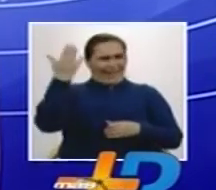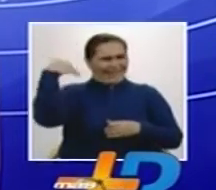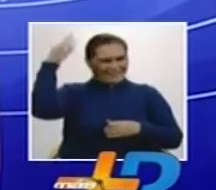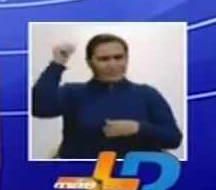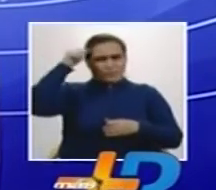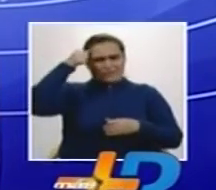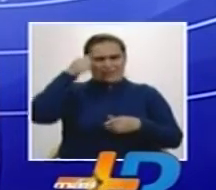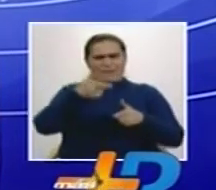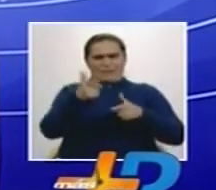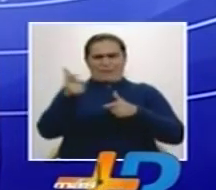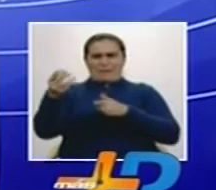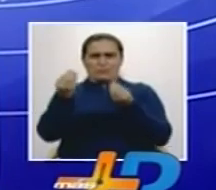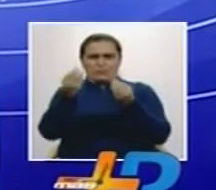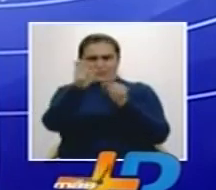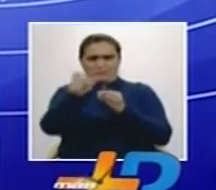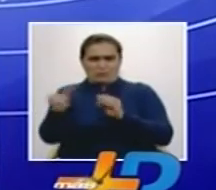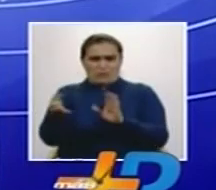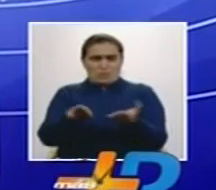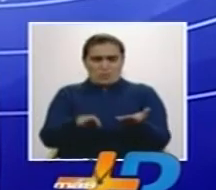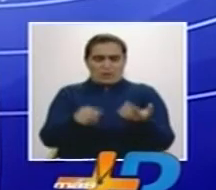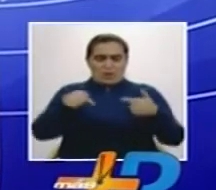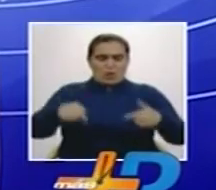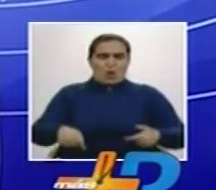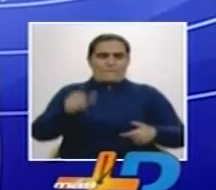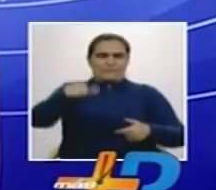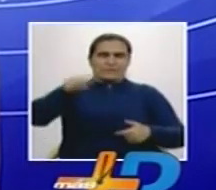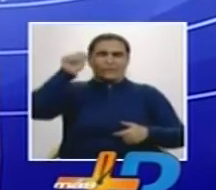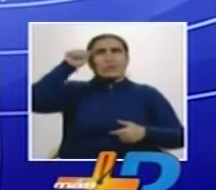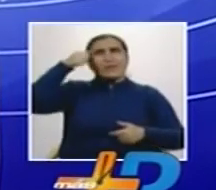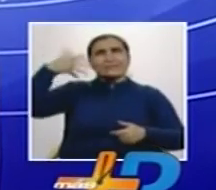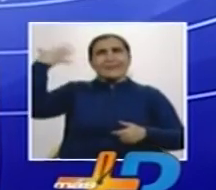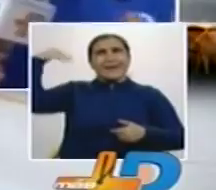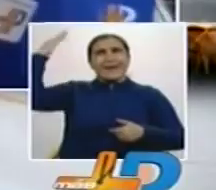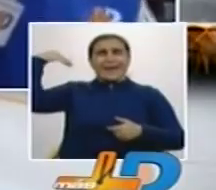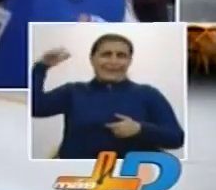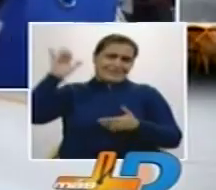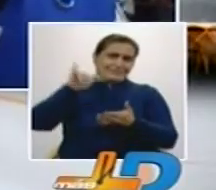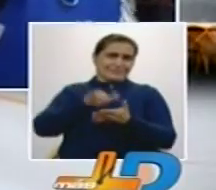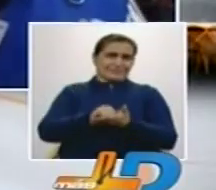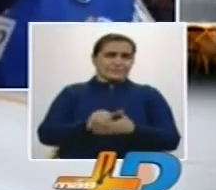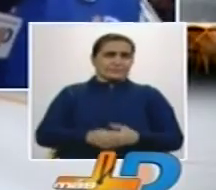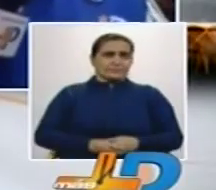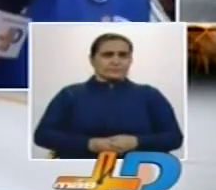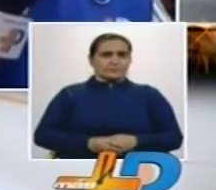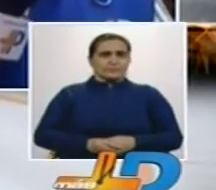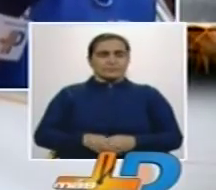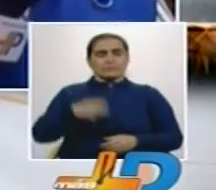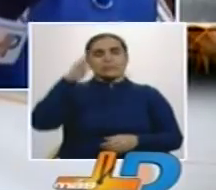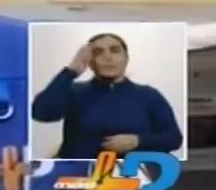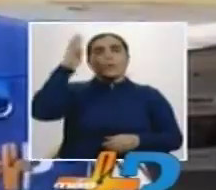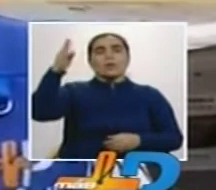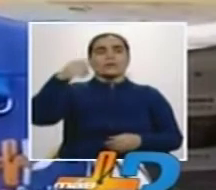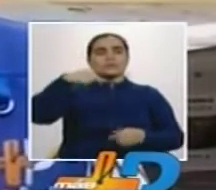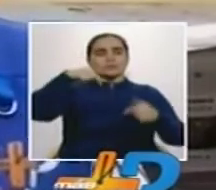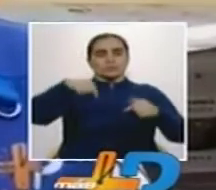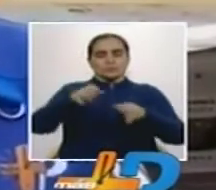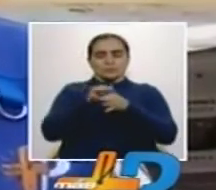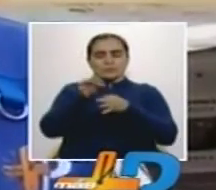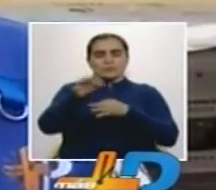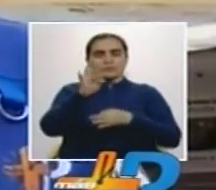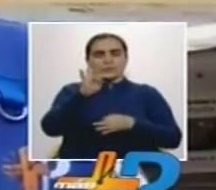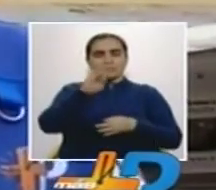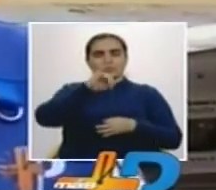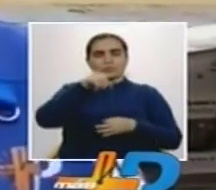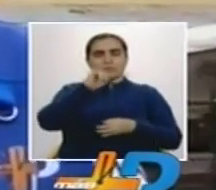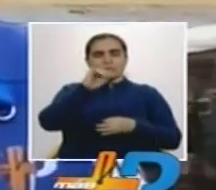Trujillo. Rubén Goya se encuentra en el lugar. Rubén, buenas tardes y adelante. Hola compañeras, ¿qué tal? Yo las saludo desde el municipio de Trujillo, en